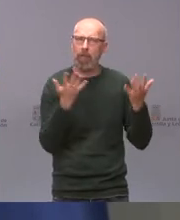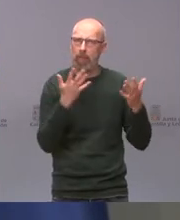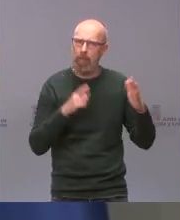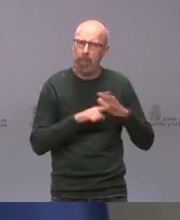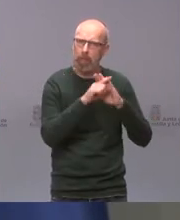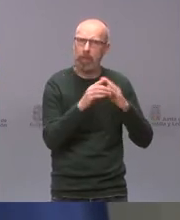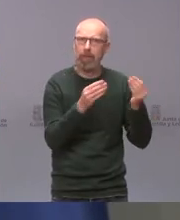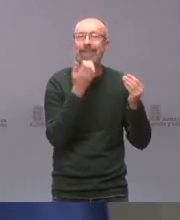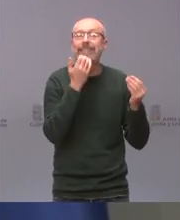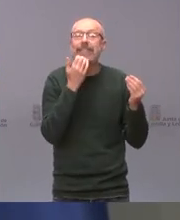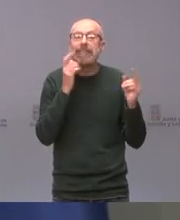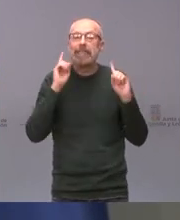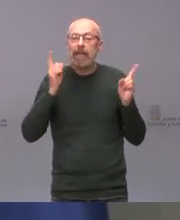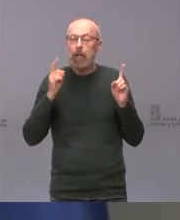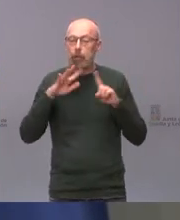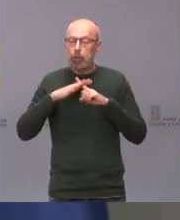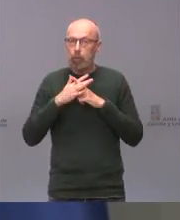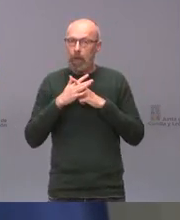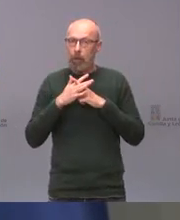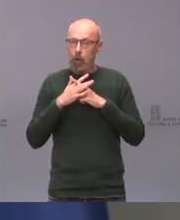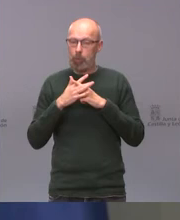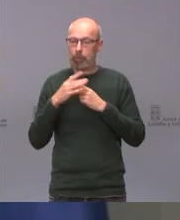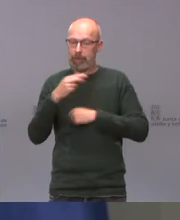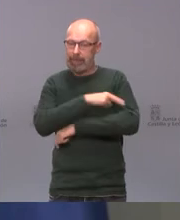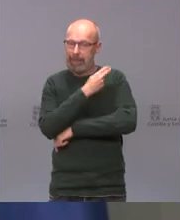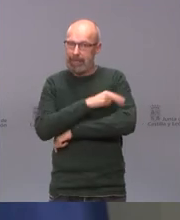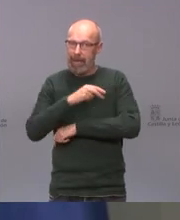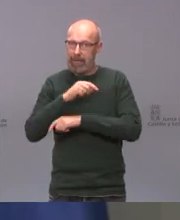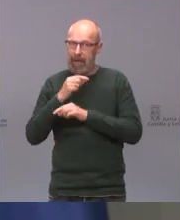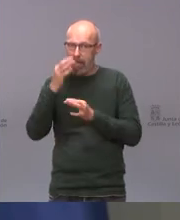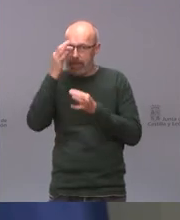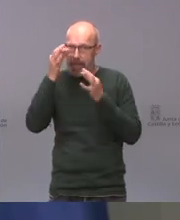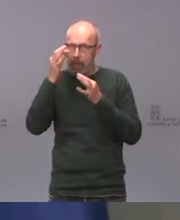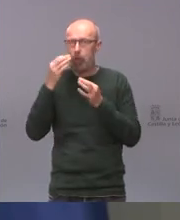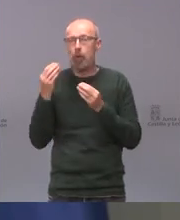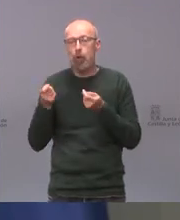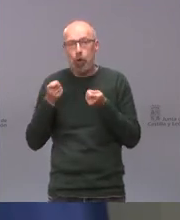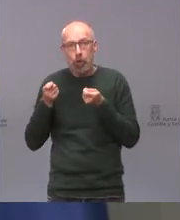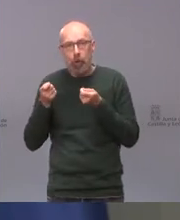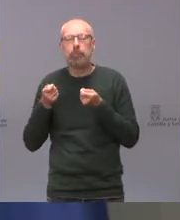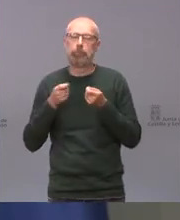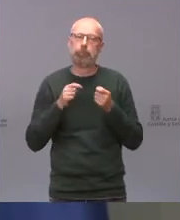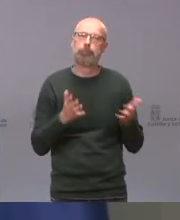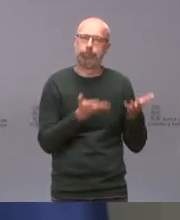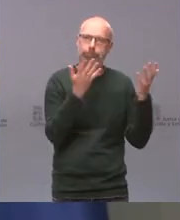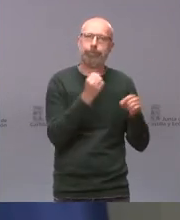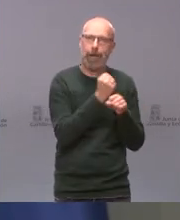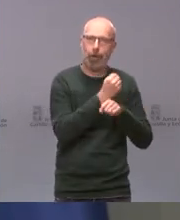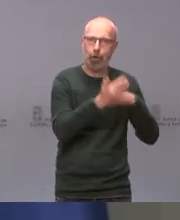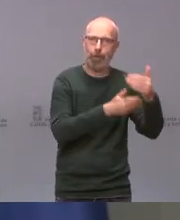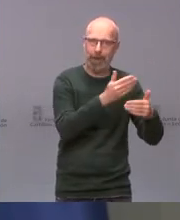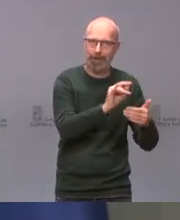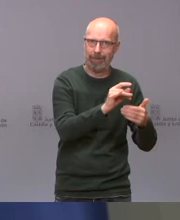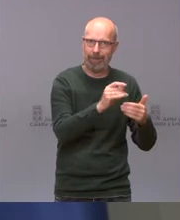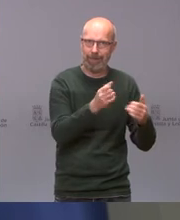situación sanitaria continúa bajo control. He de decir que estamos hablando de una situación muy, muy, muy, muy, muy diferente